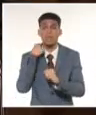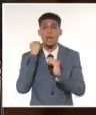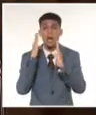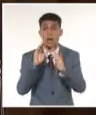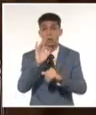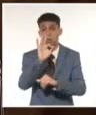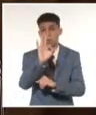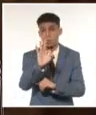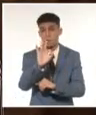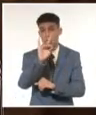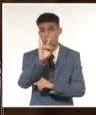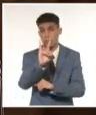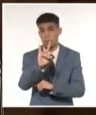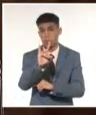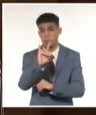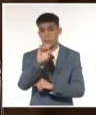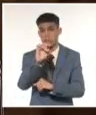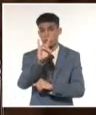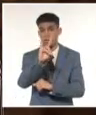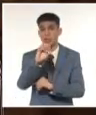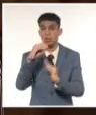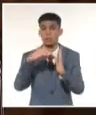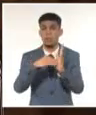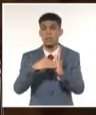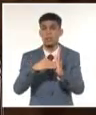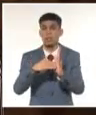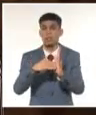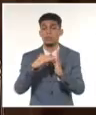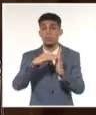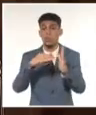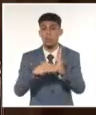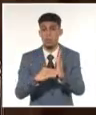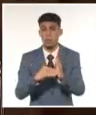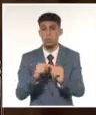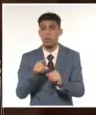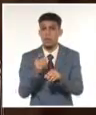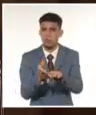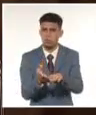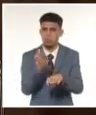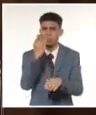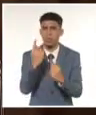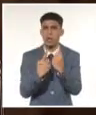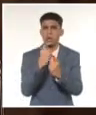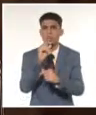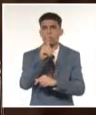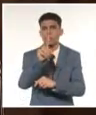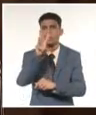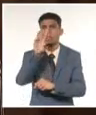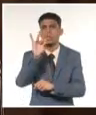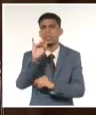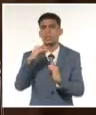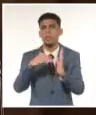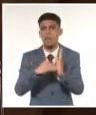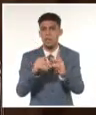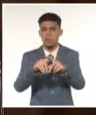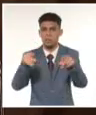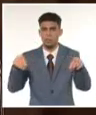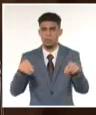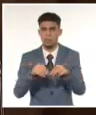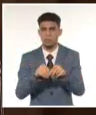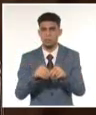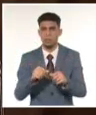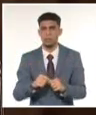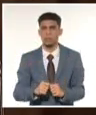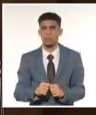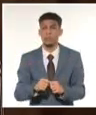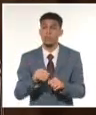de 985.000 hectáreas, que representa un crecimiento superior a 137.000 hectáreas con relación al